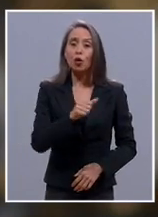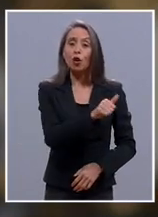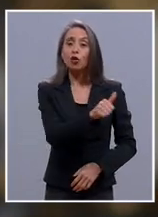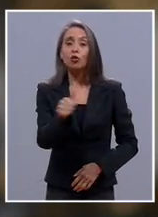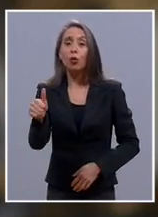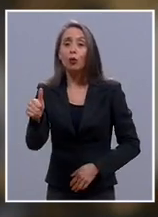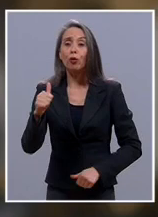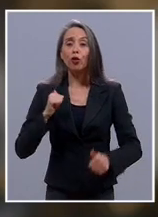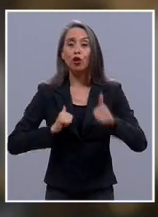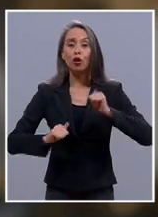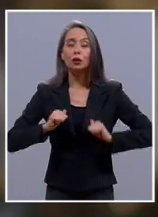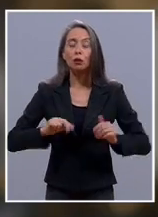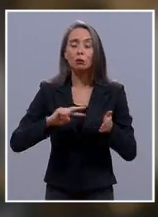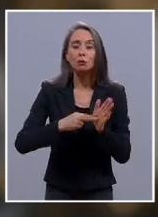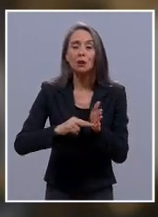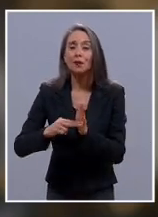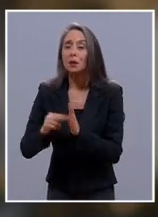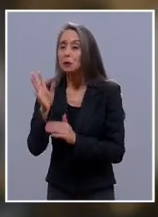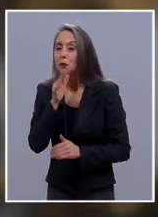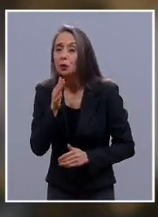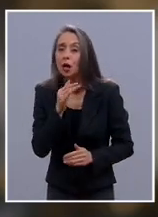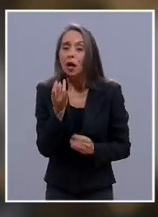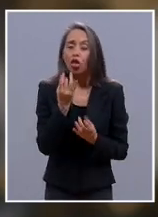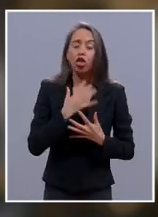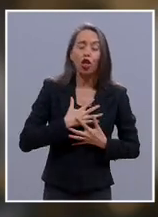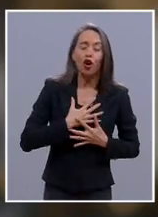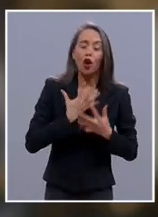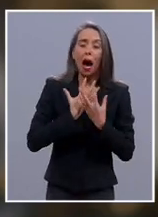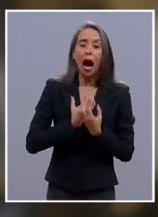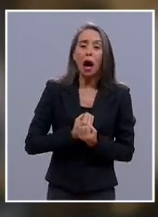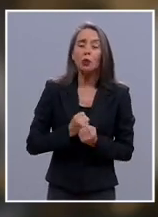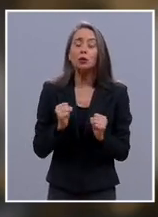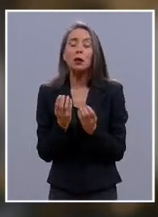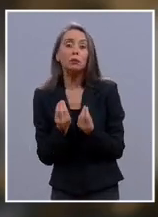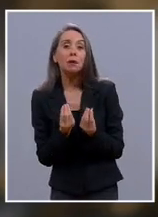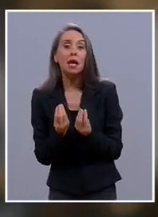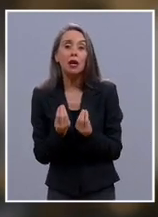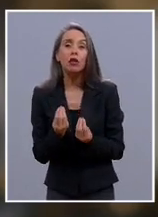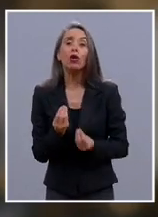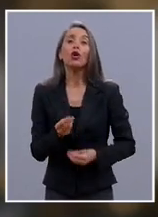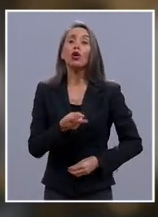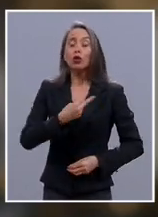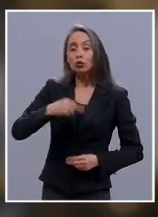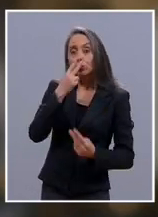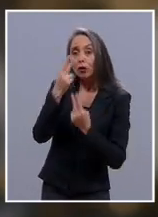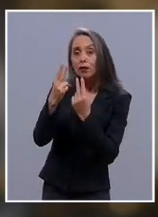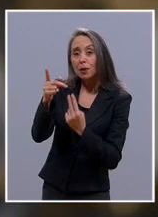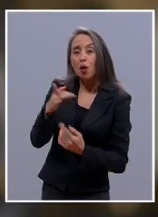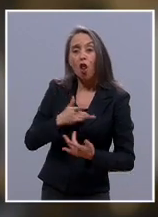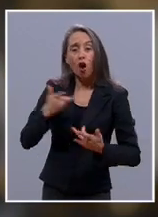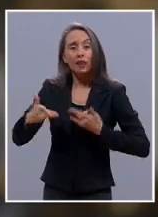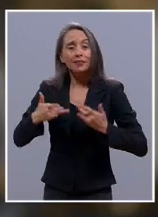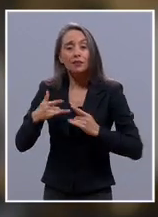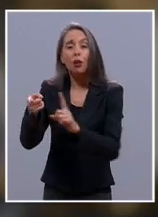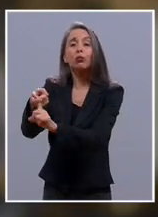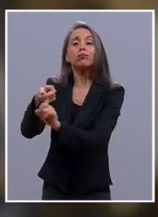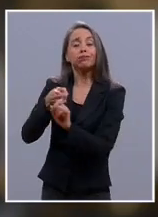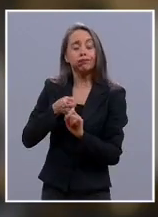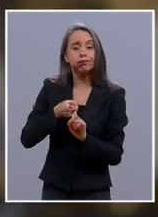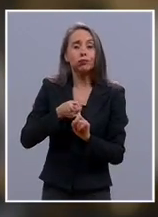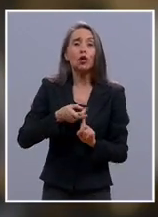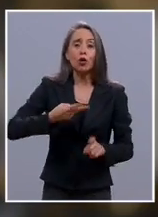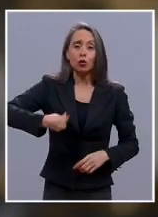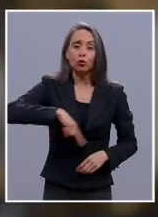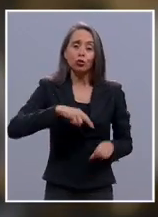están sufriendo privaciones dolores angustias y temores que hacemos nuestros esos sentimientos y que trabajamos